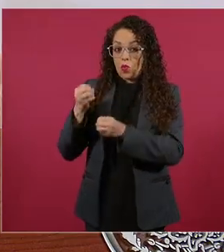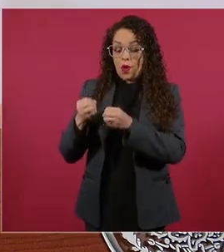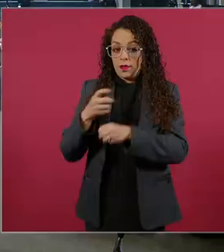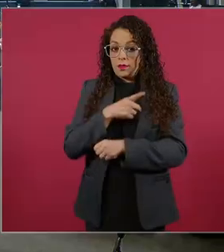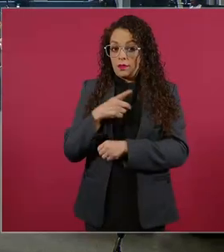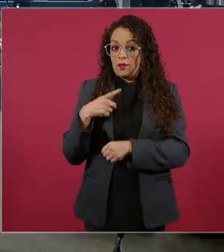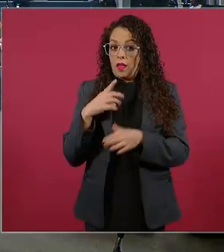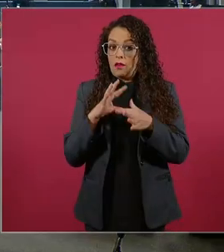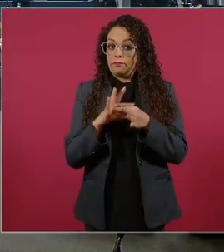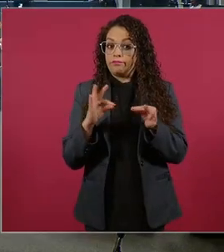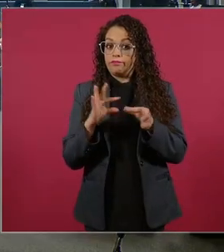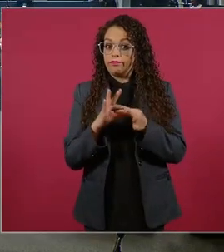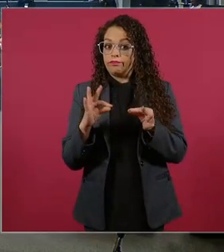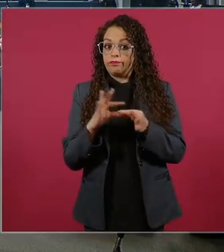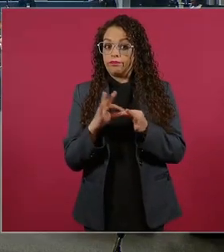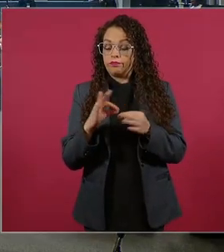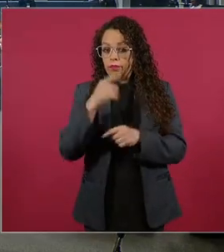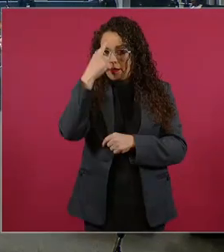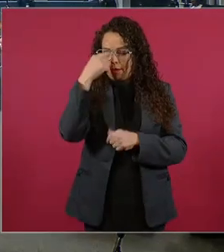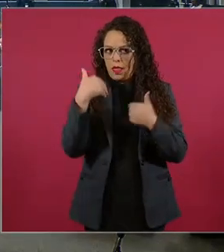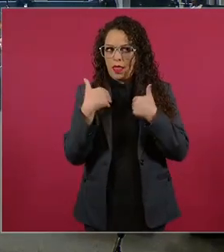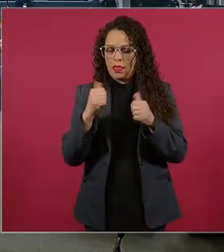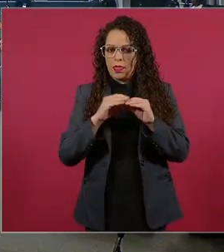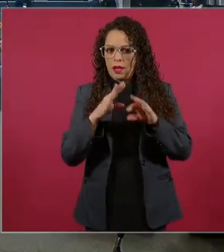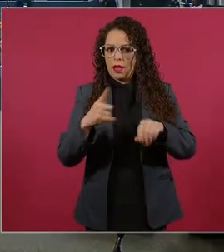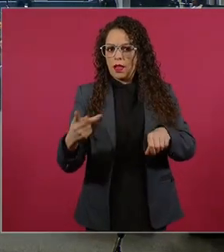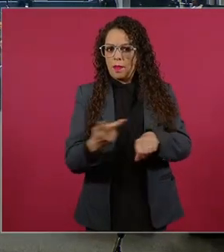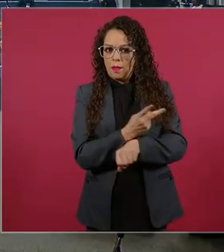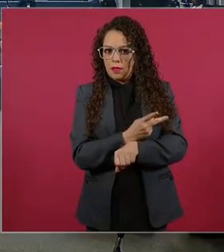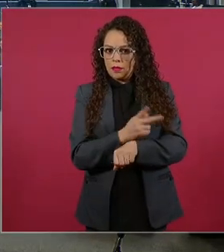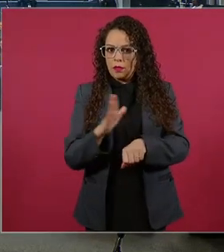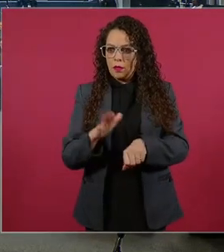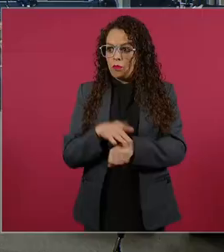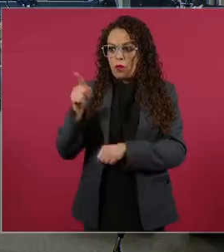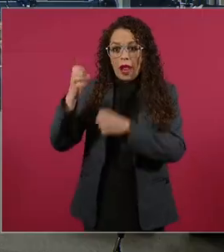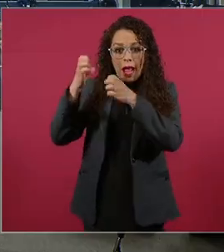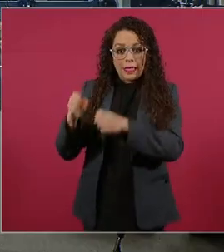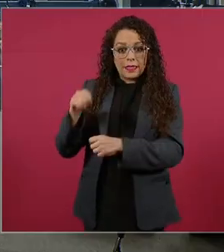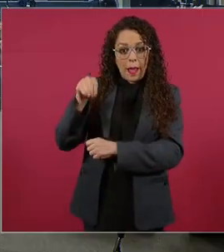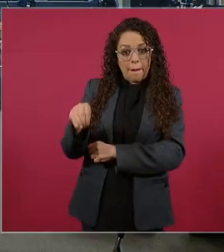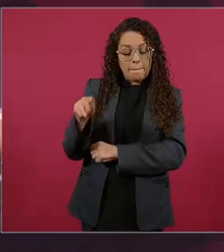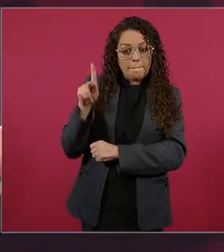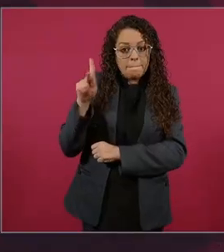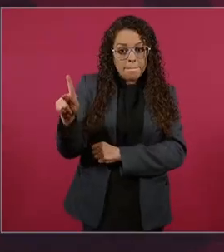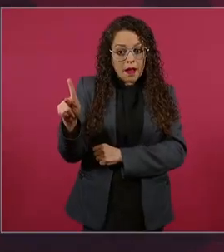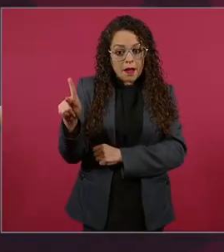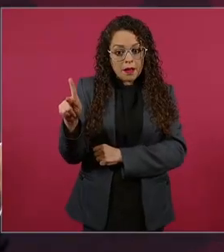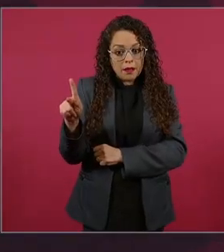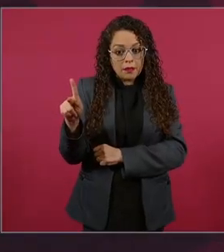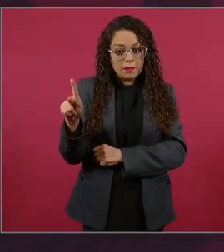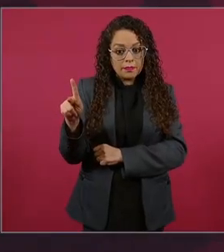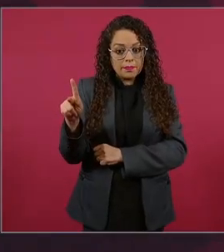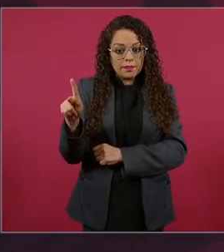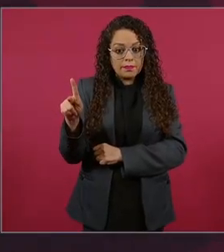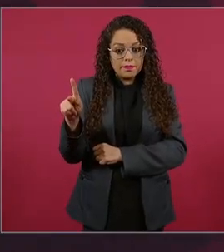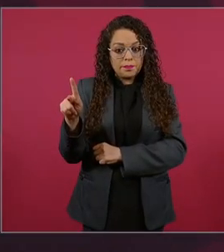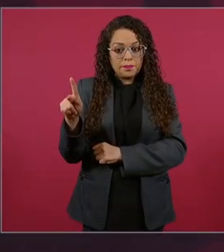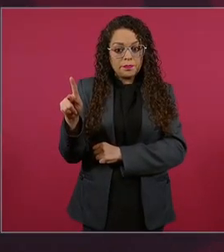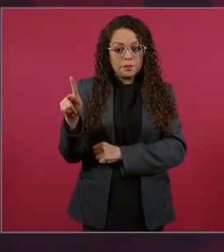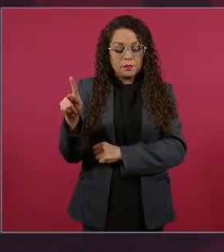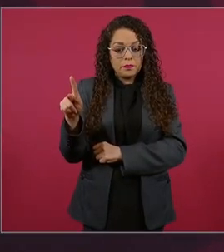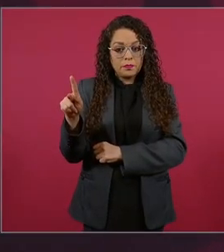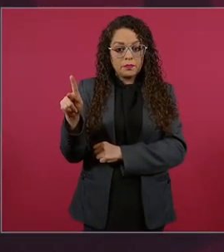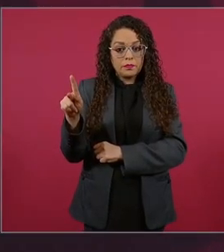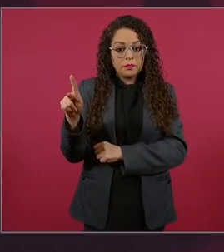estando en el Ministerio Público, se atreve a decir: no voy a